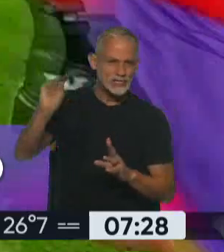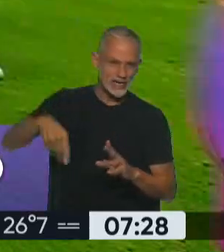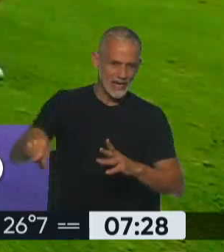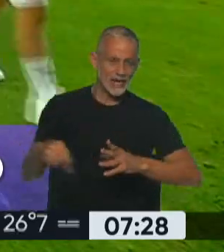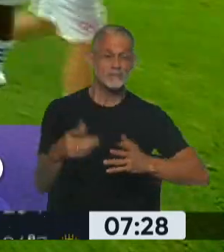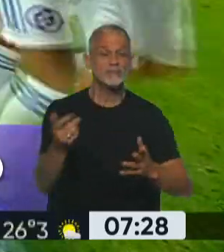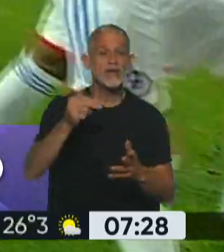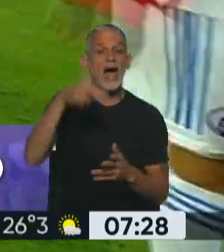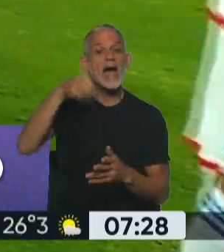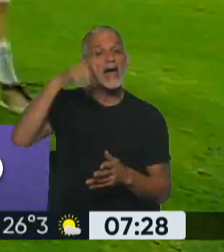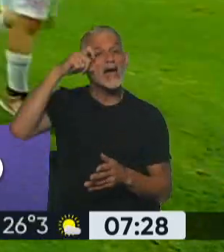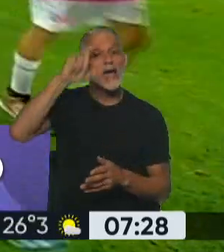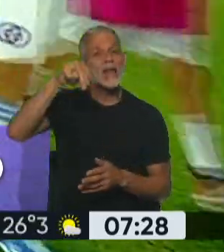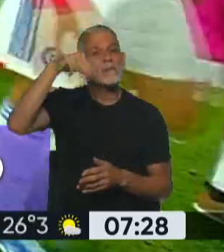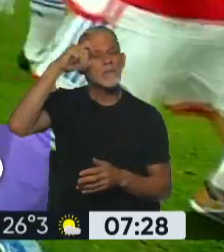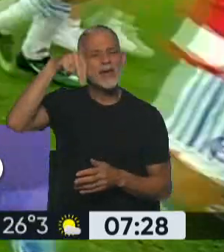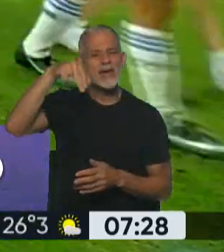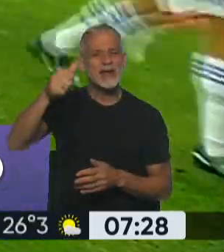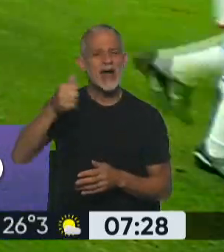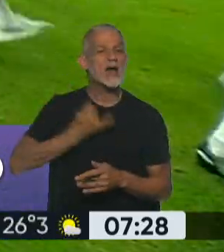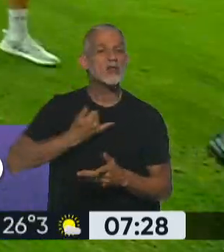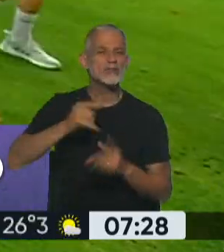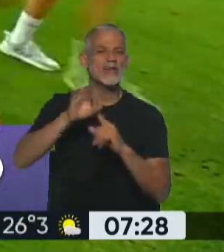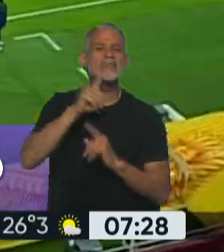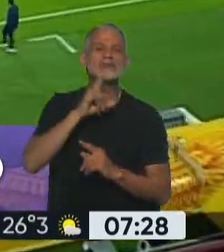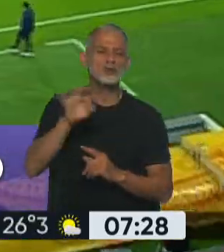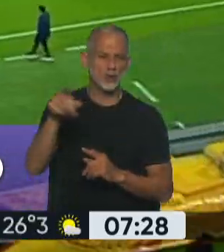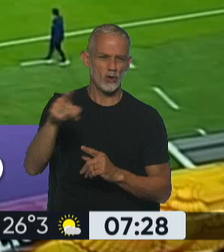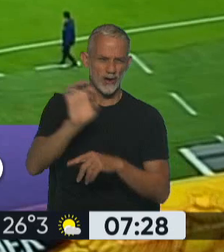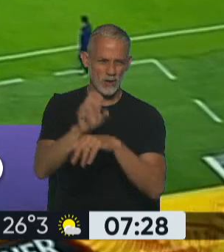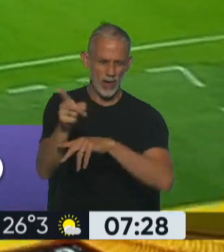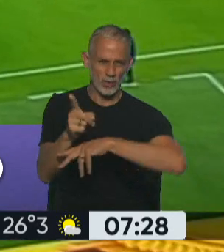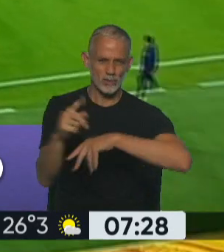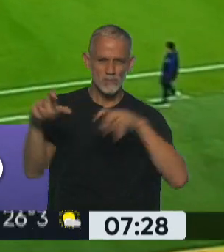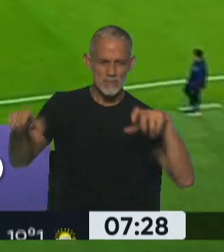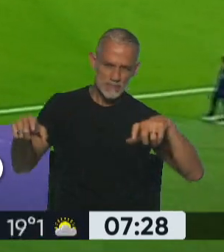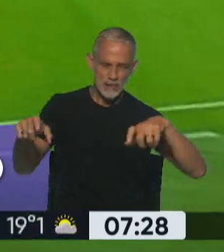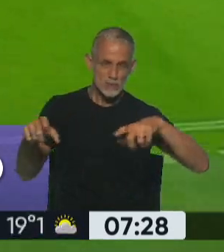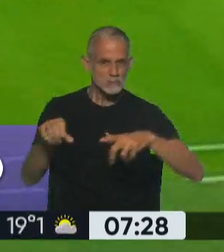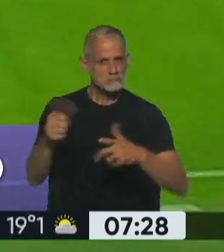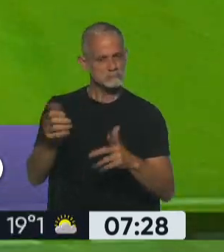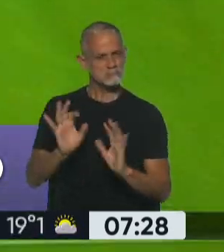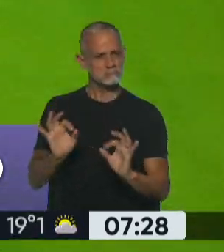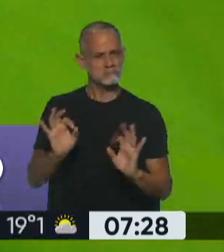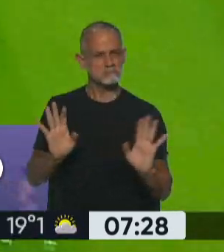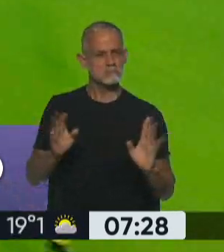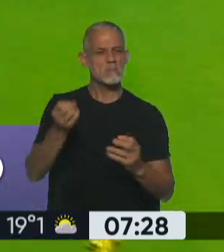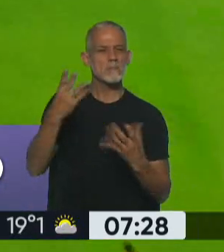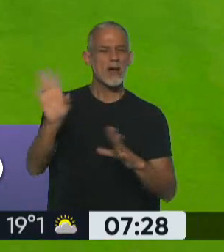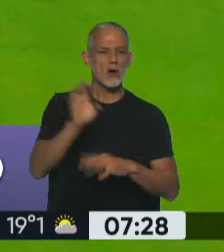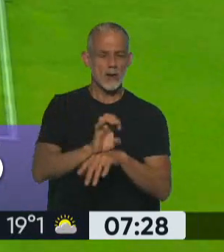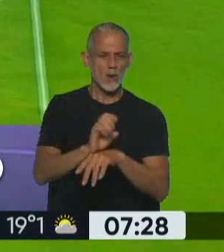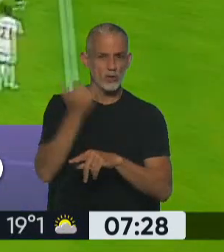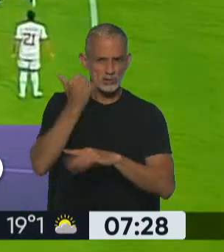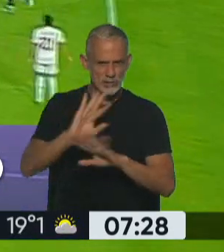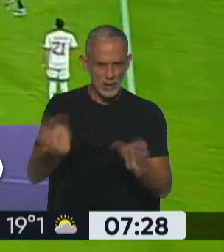de Ángel Mena, allí en la altura de Quito, para un triunfo que otra vez lo acomoda con vistas a un equipo que ya participó,